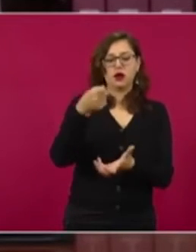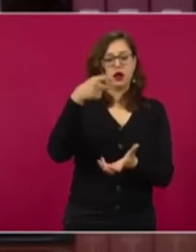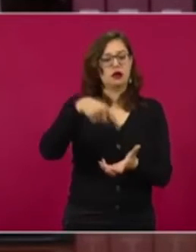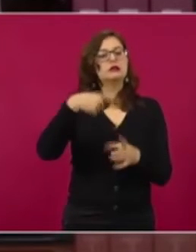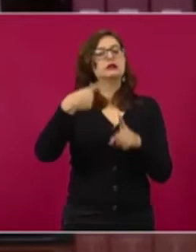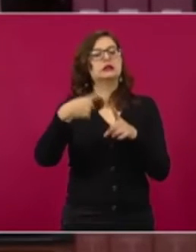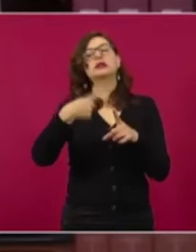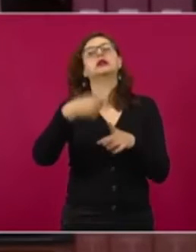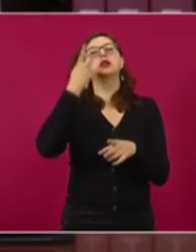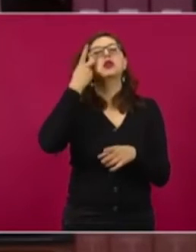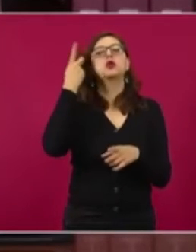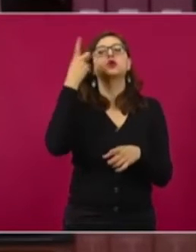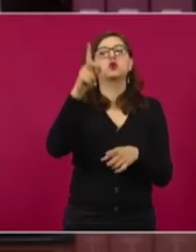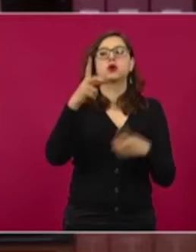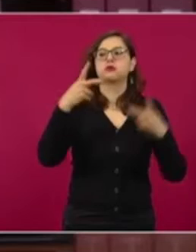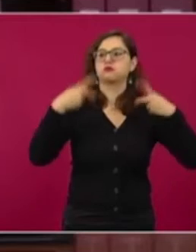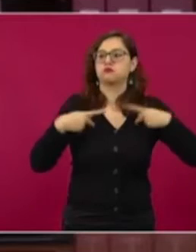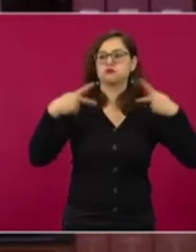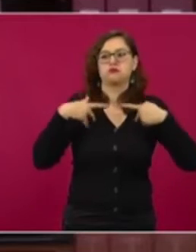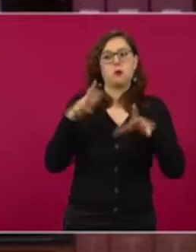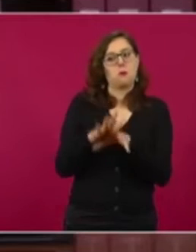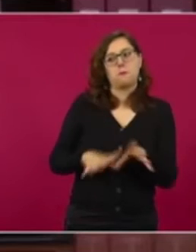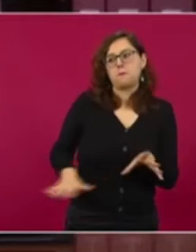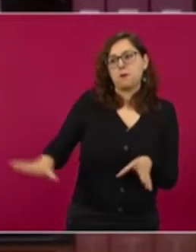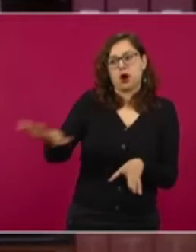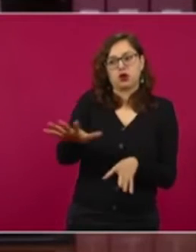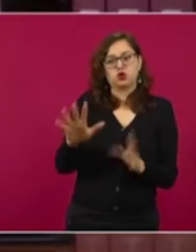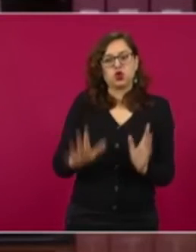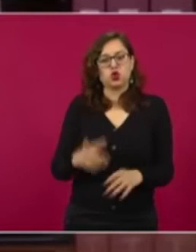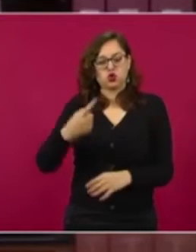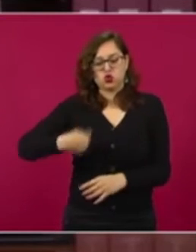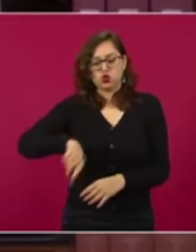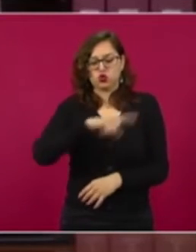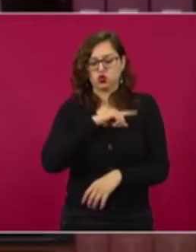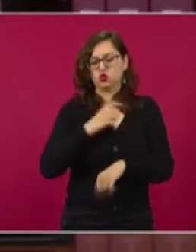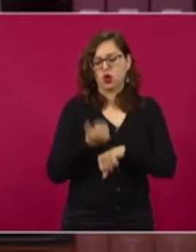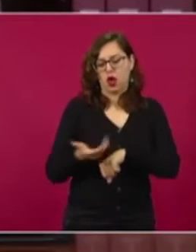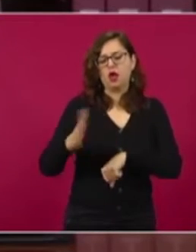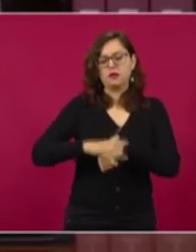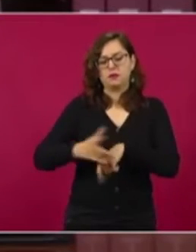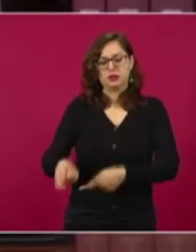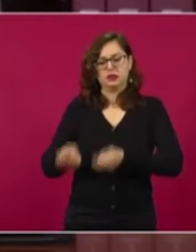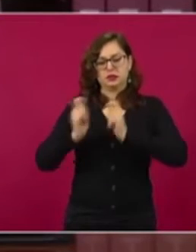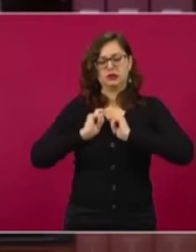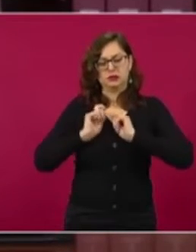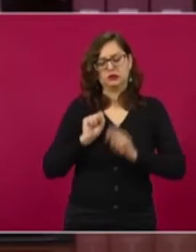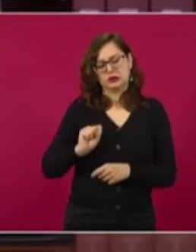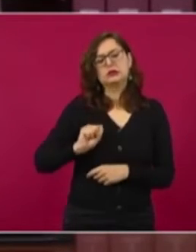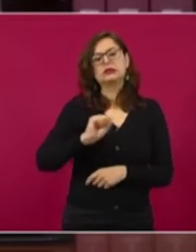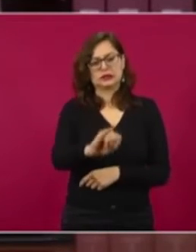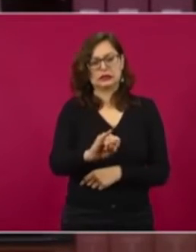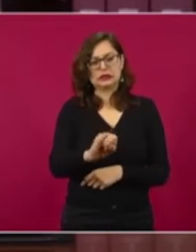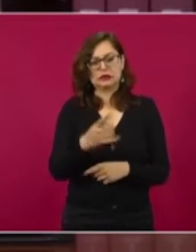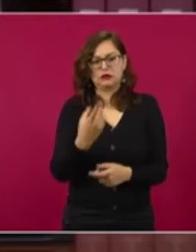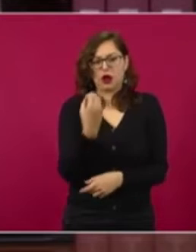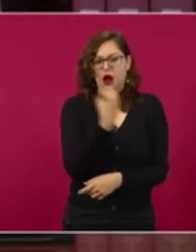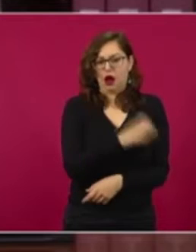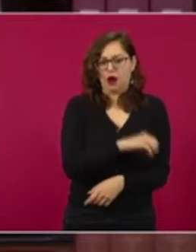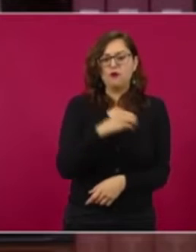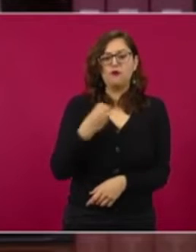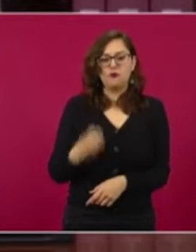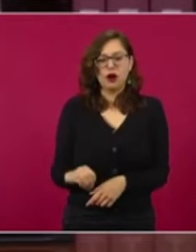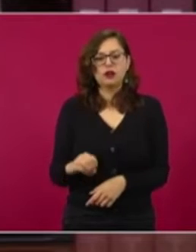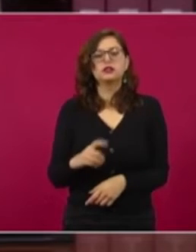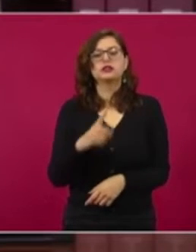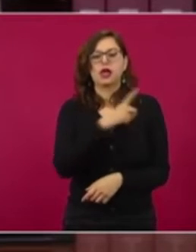del pueblo. Nosotros somos solo administradores de los dineros del pueblo. Estamos obligados